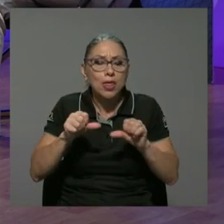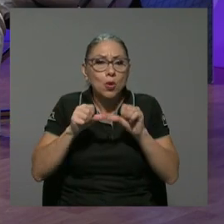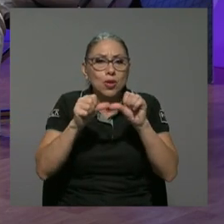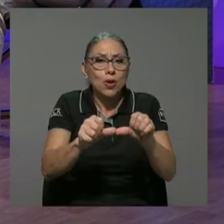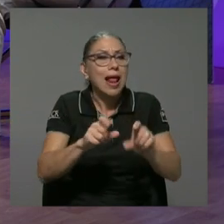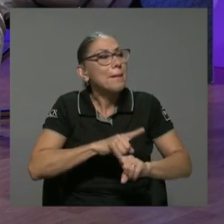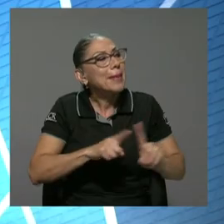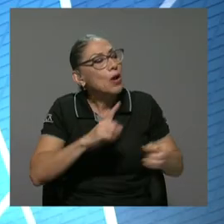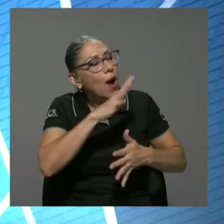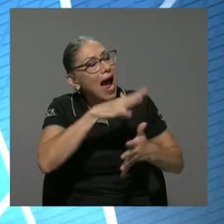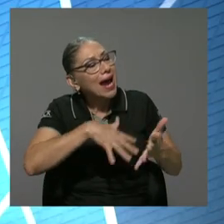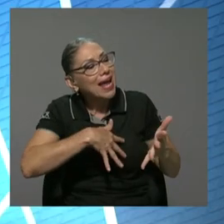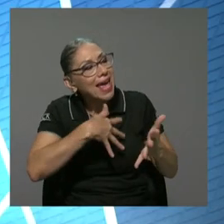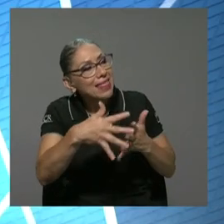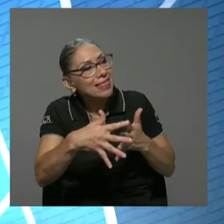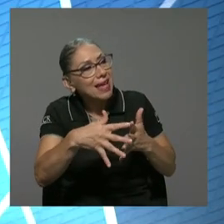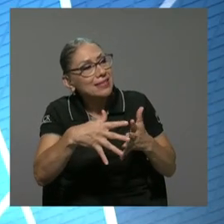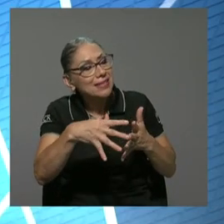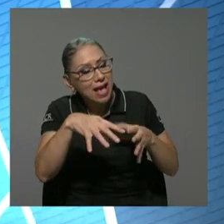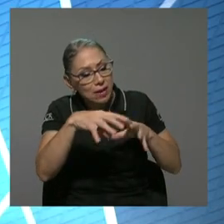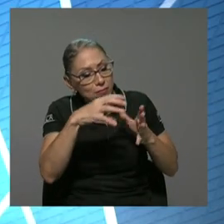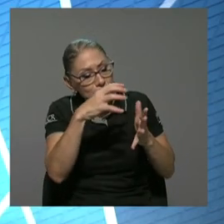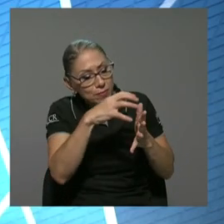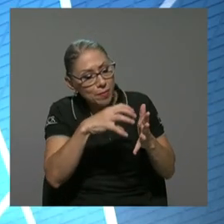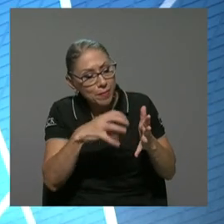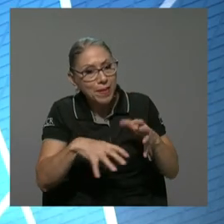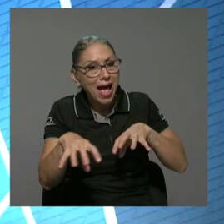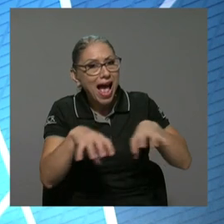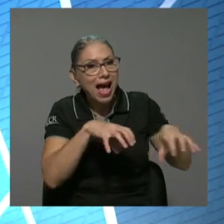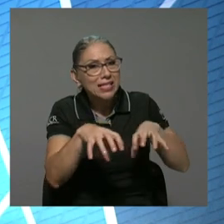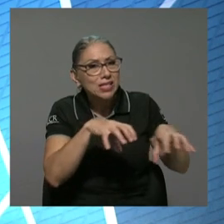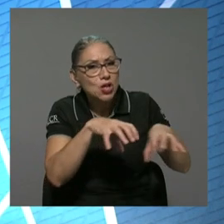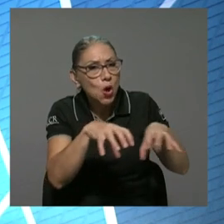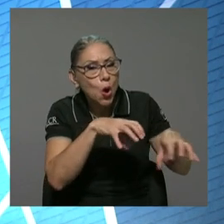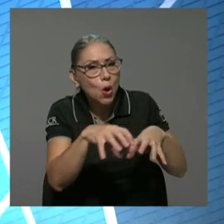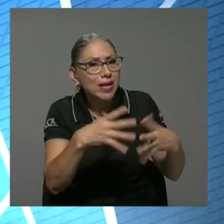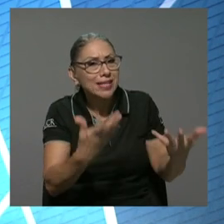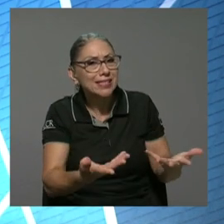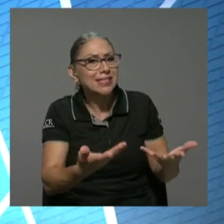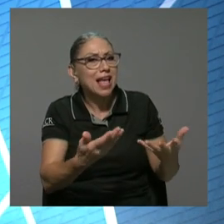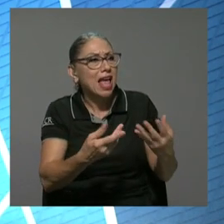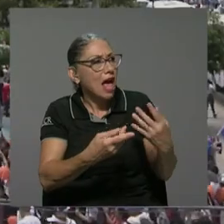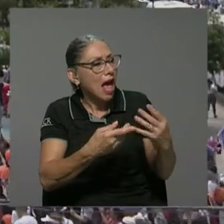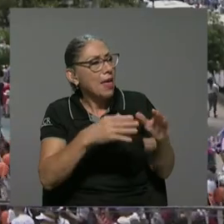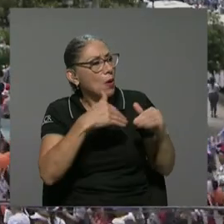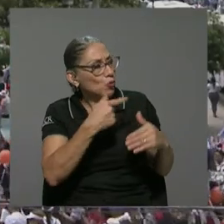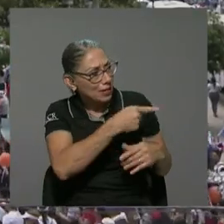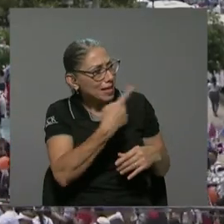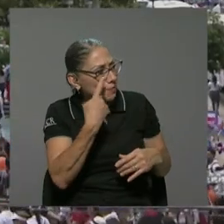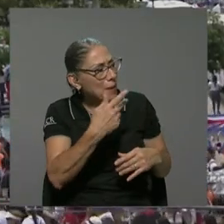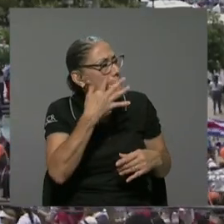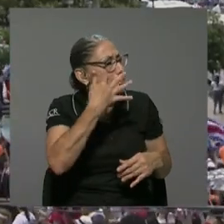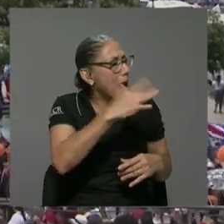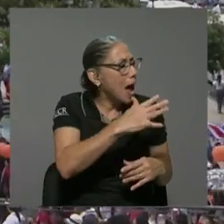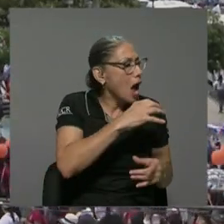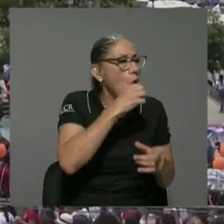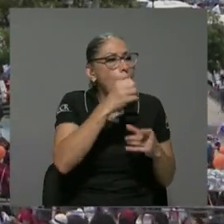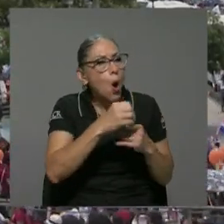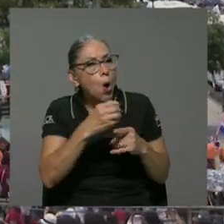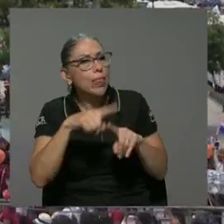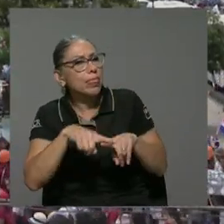y de acciones político-colectivas, repertorios, ¿encontrás similitudes o ves más rupturas? Yo creo